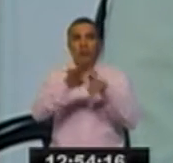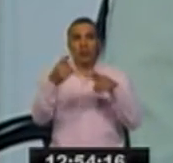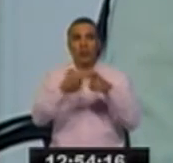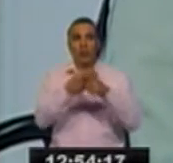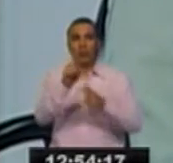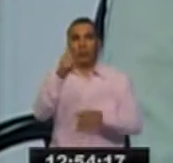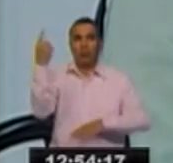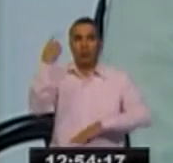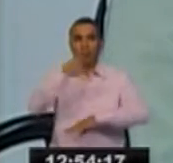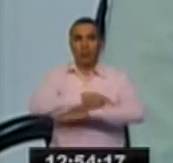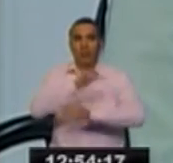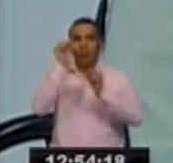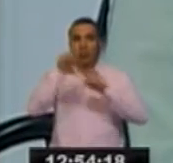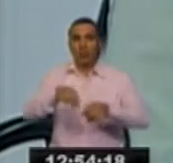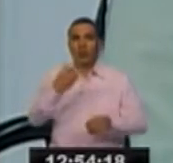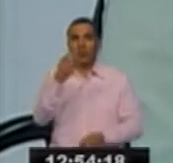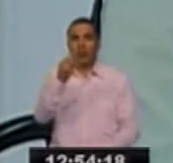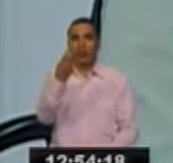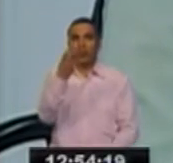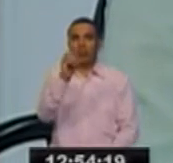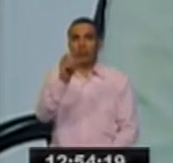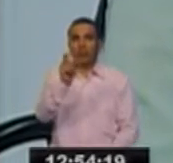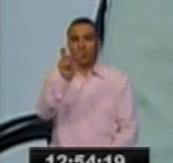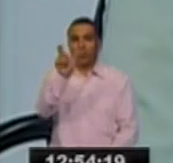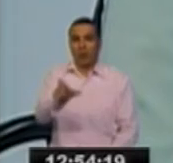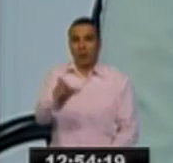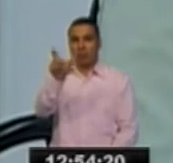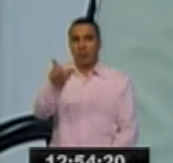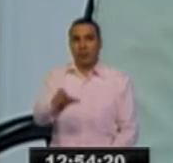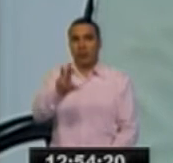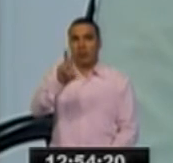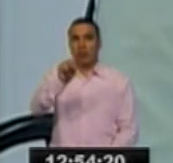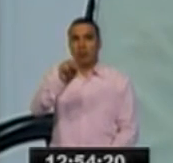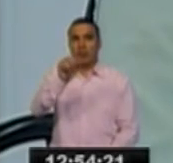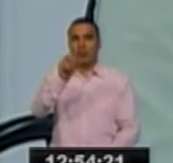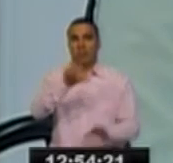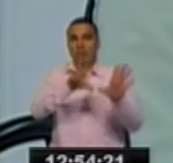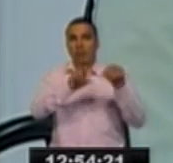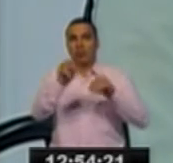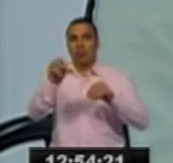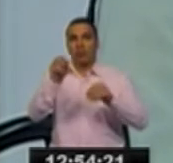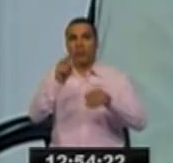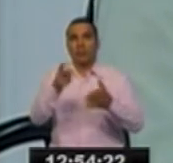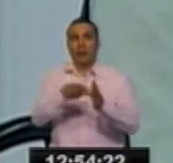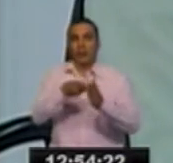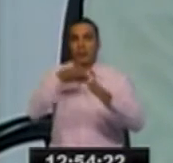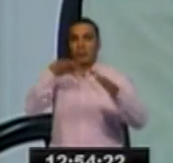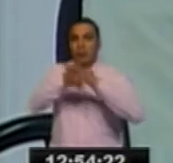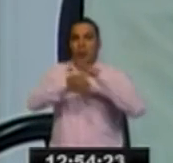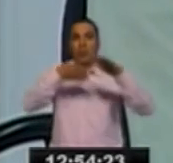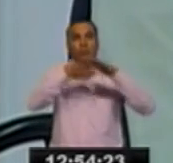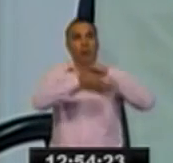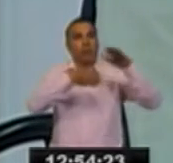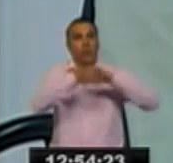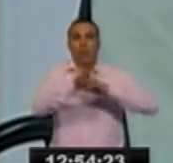un solo día usted puede hacer 30 o 40 activaciones. No es que 800 veces ha entrado a la Asamblea Nacional.